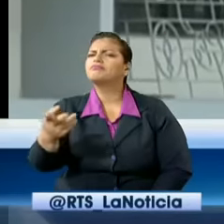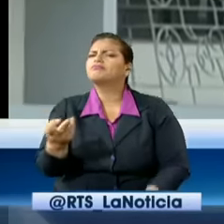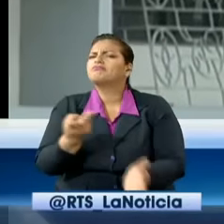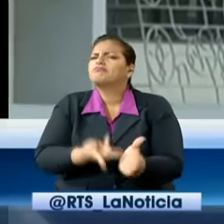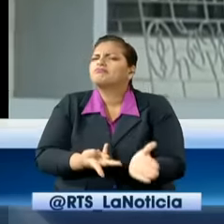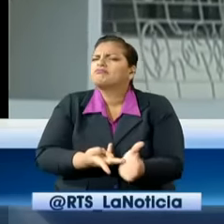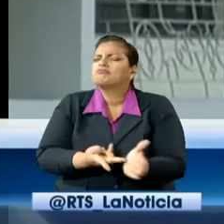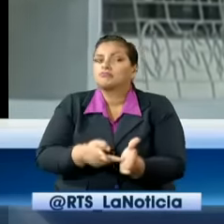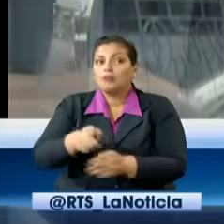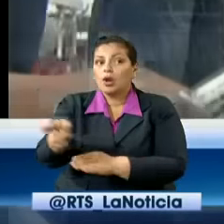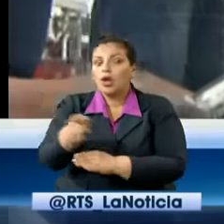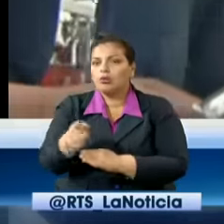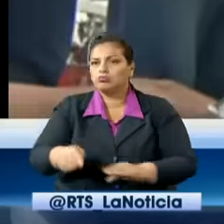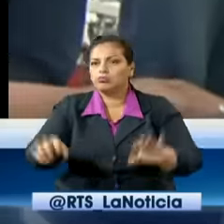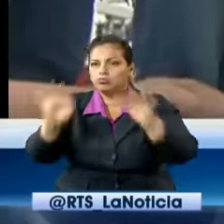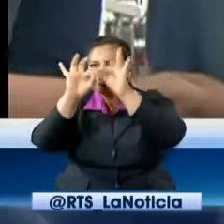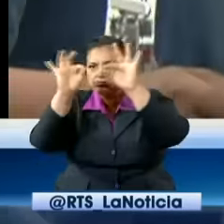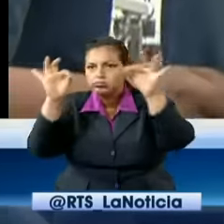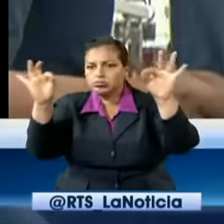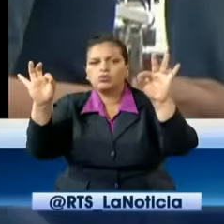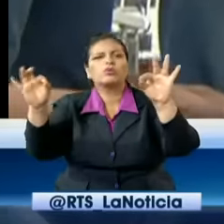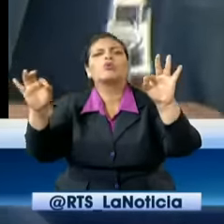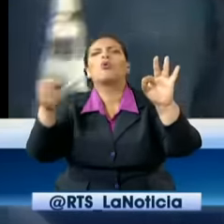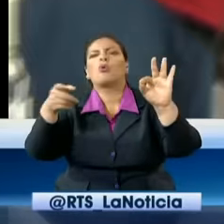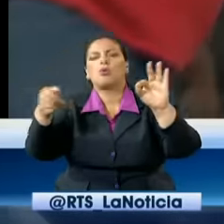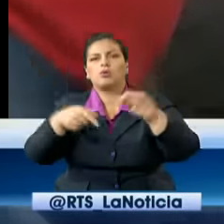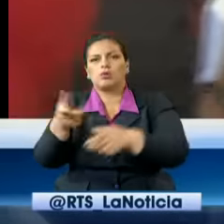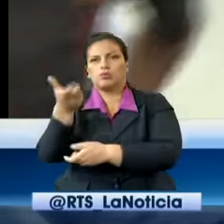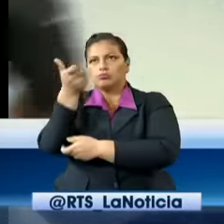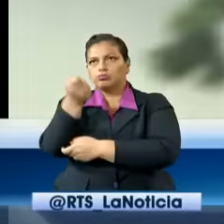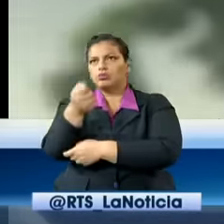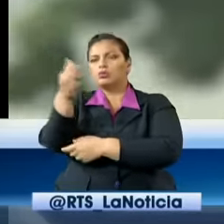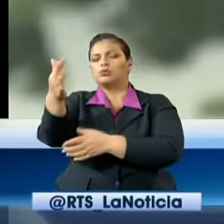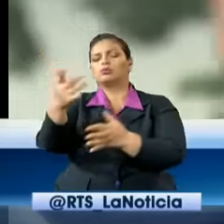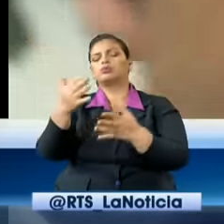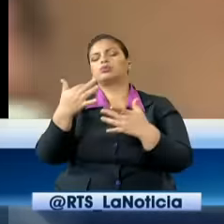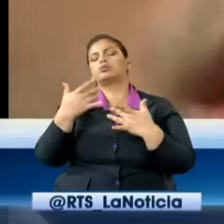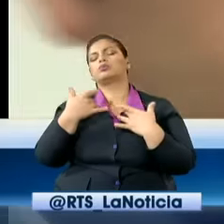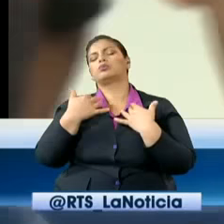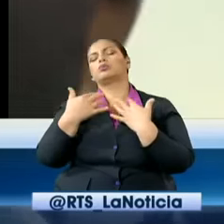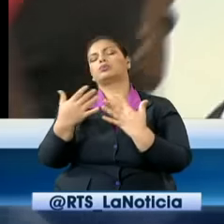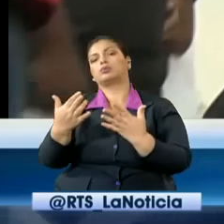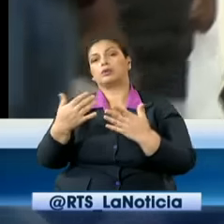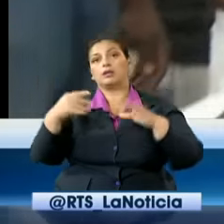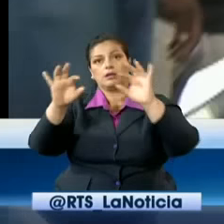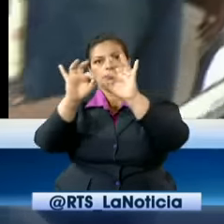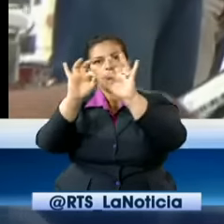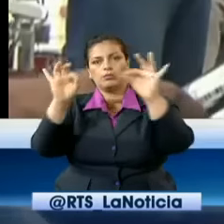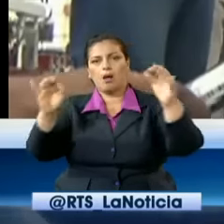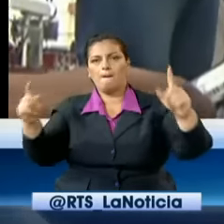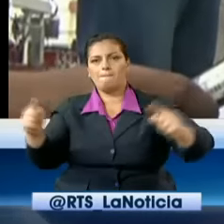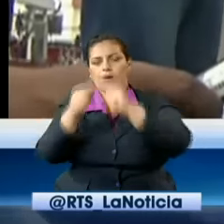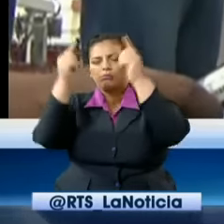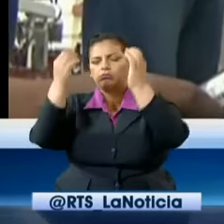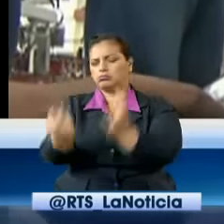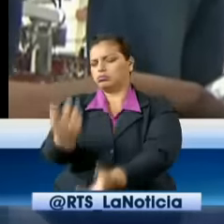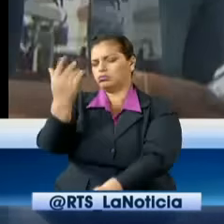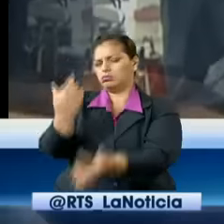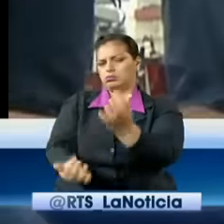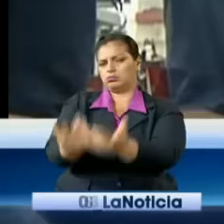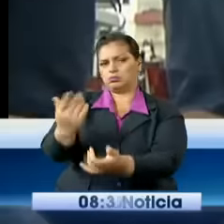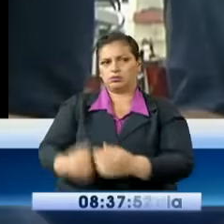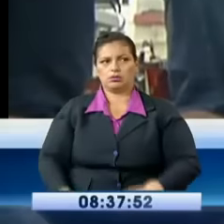acondicionado. Parece que hubo un cortocircuito y eso es lo único que hacía, amigo, porque tuvimos que salir corriendo, no hubo tiempo